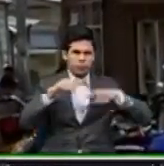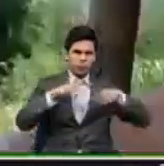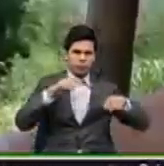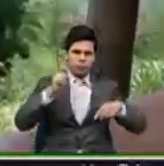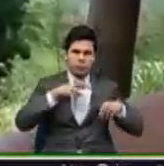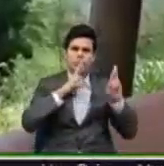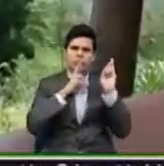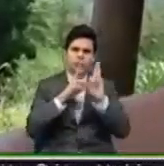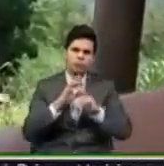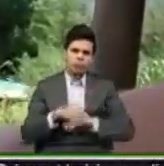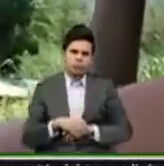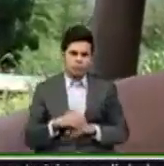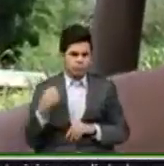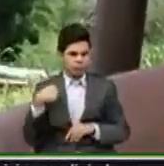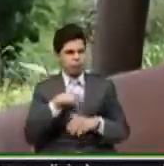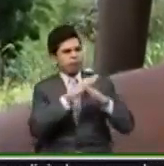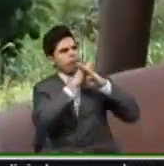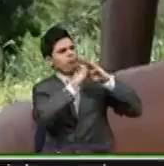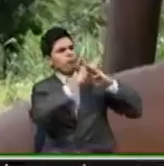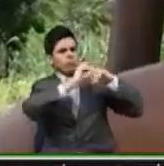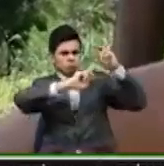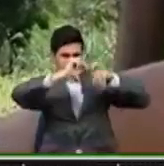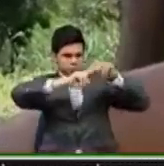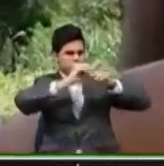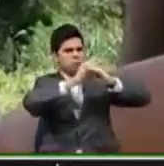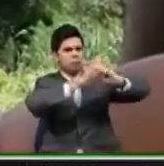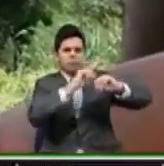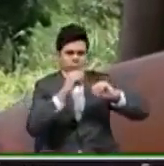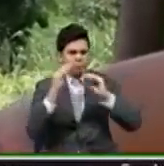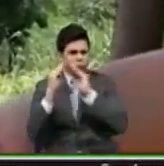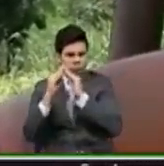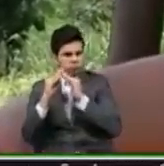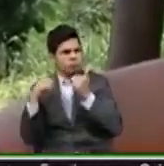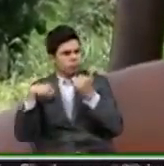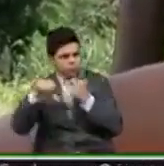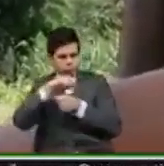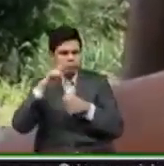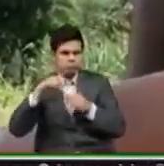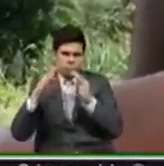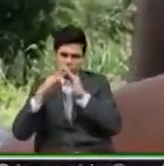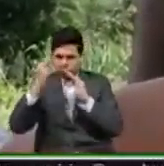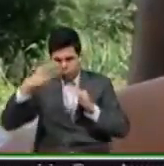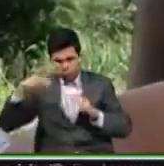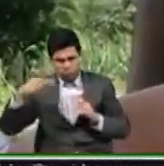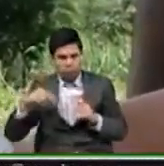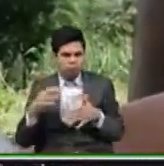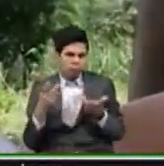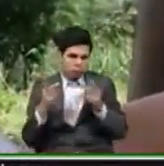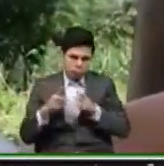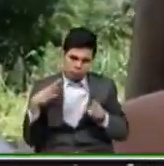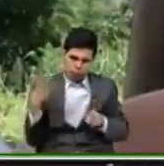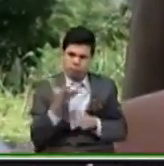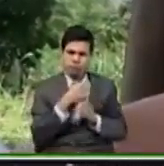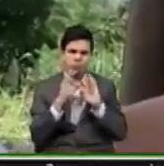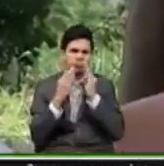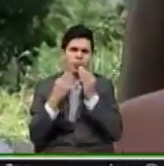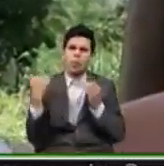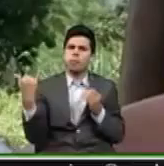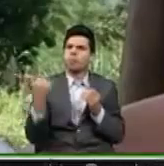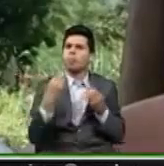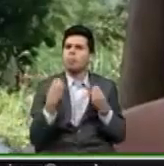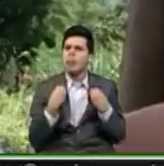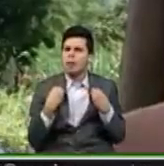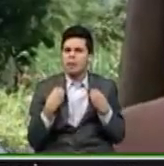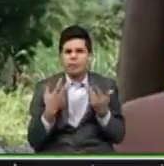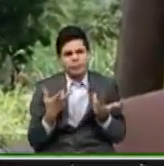municipal. No, nosotros nos oponemos de que nos den la vivienda, que nosotros necesitamos la vivienda para nuestros hijos y para todas las familias que estamos aquí en las